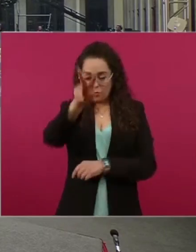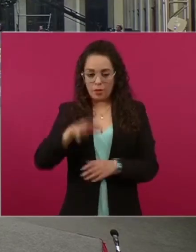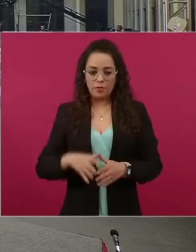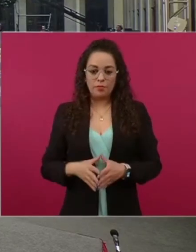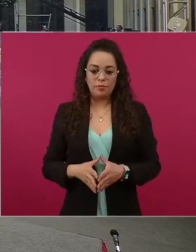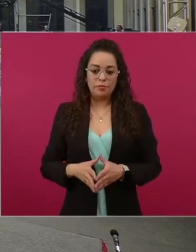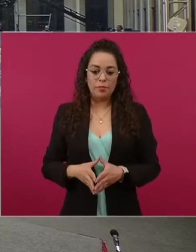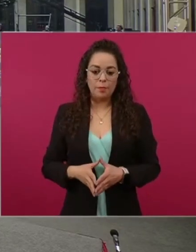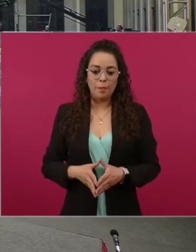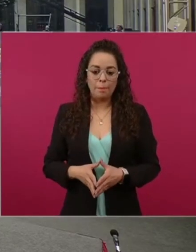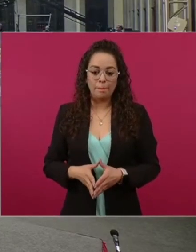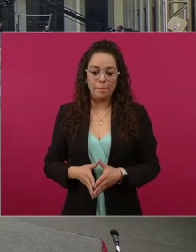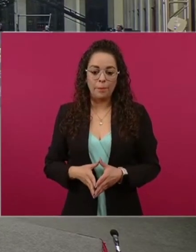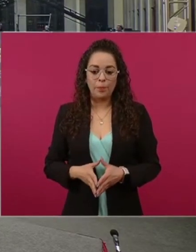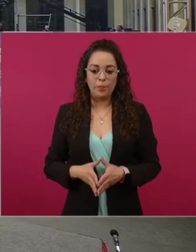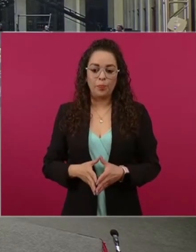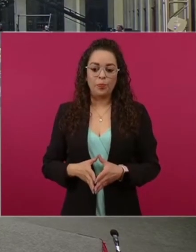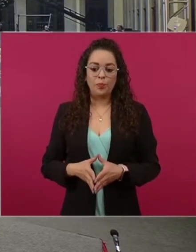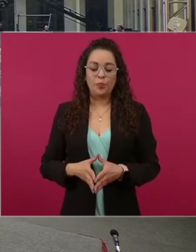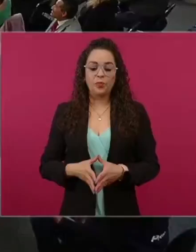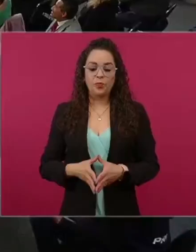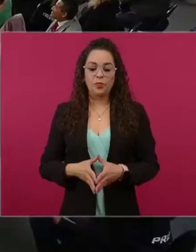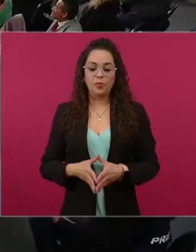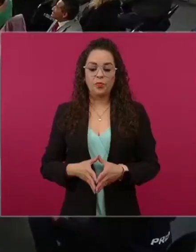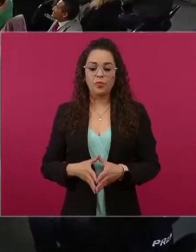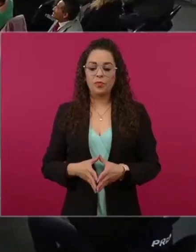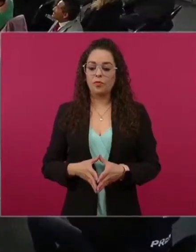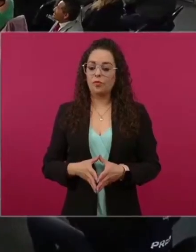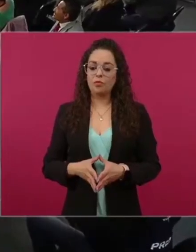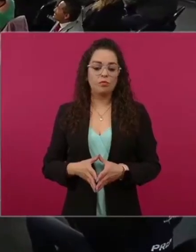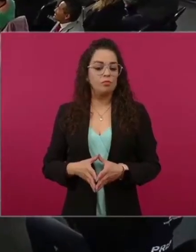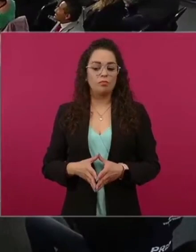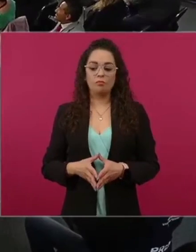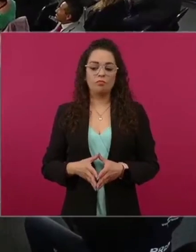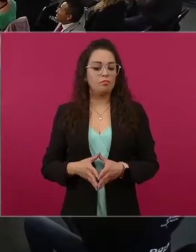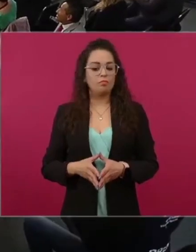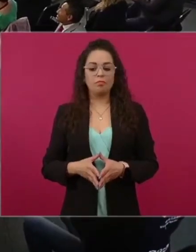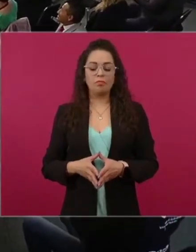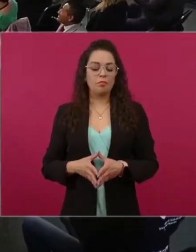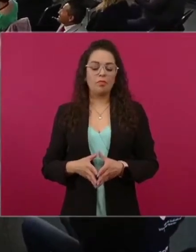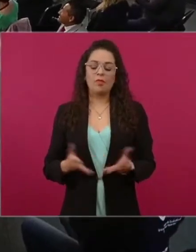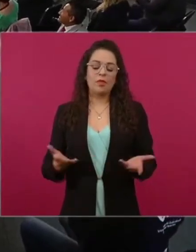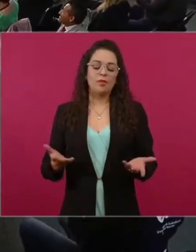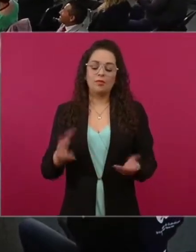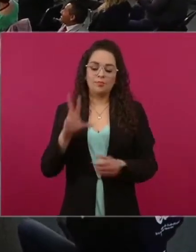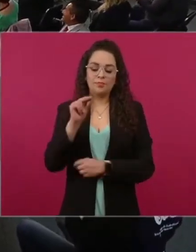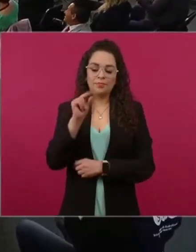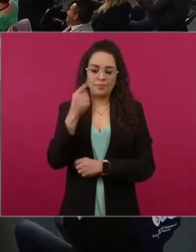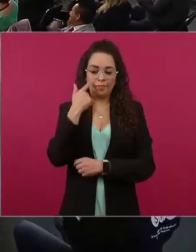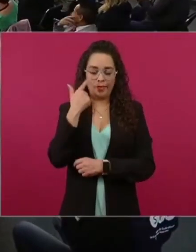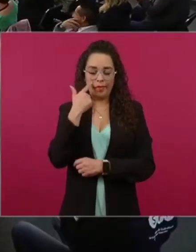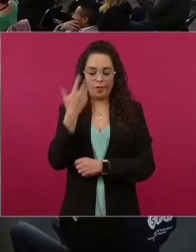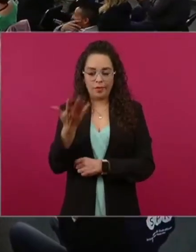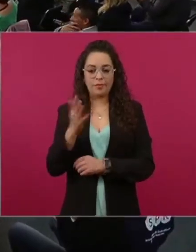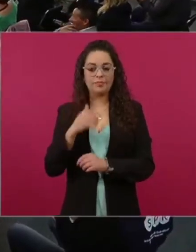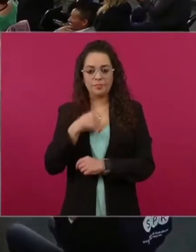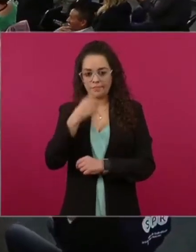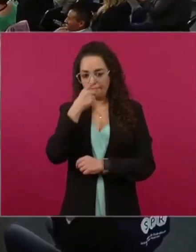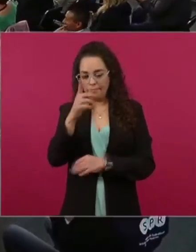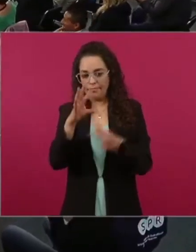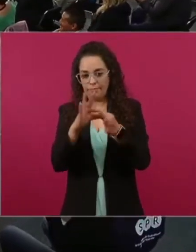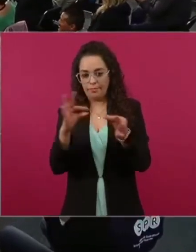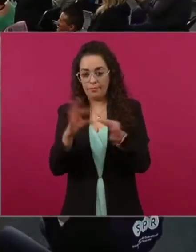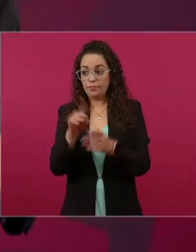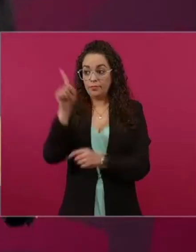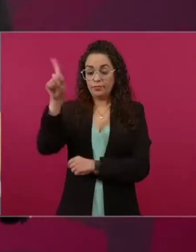derecho de admisión para dar derecho de réplica a la panista, luego de que un juez otorgó un amparo para que la legisladora pueda asistir a